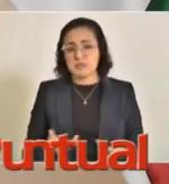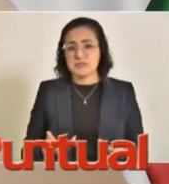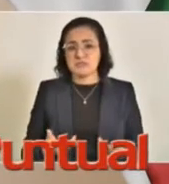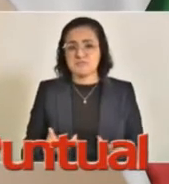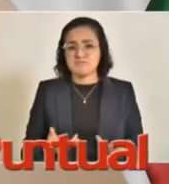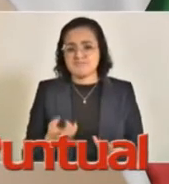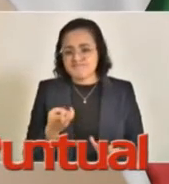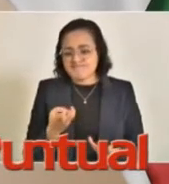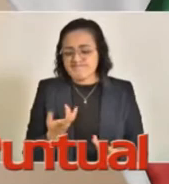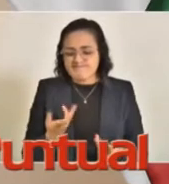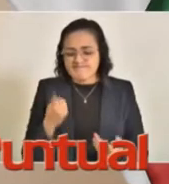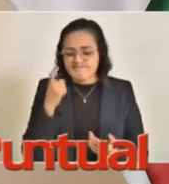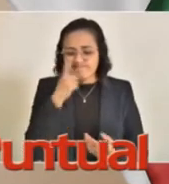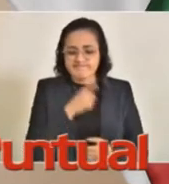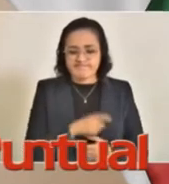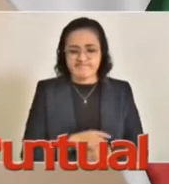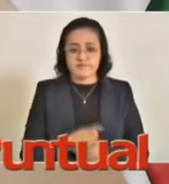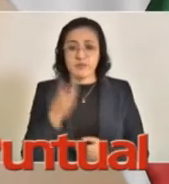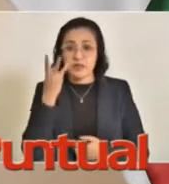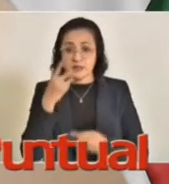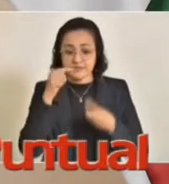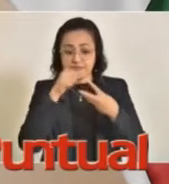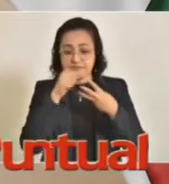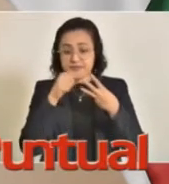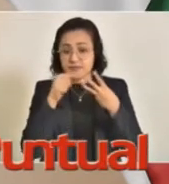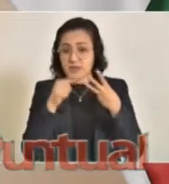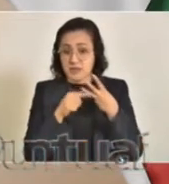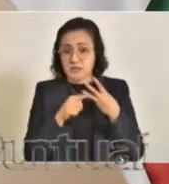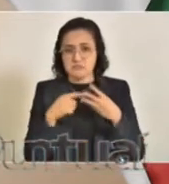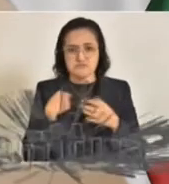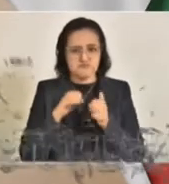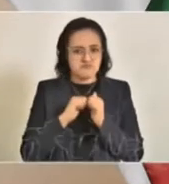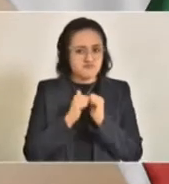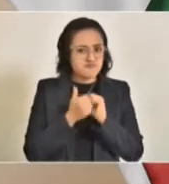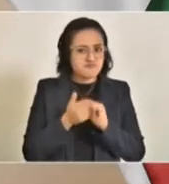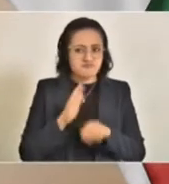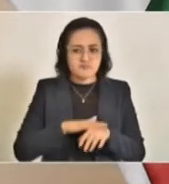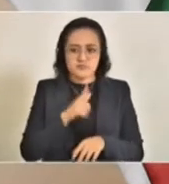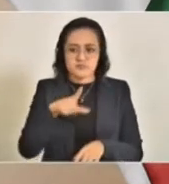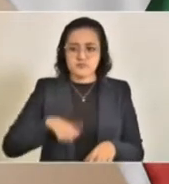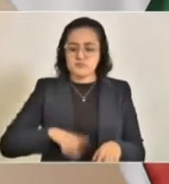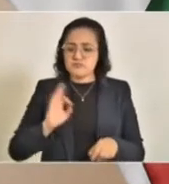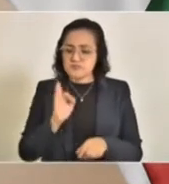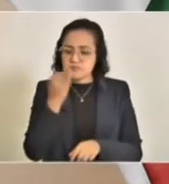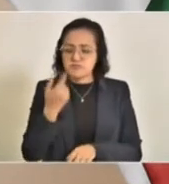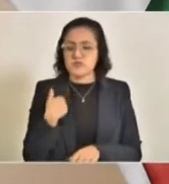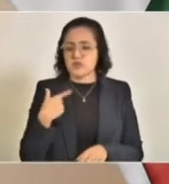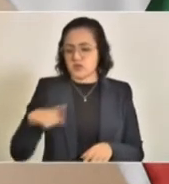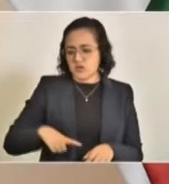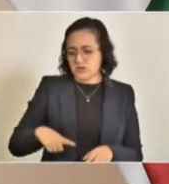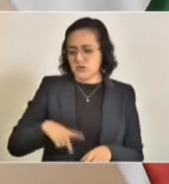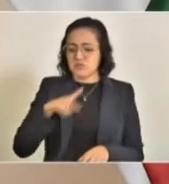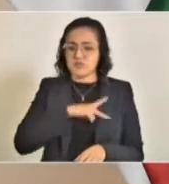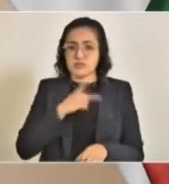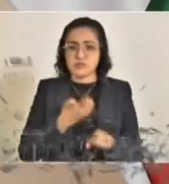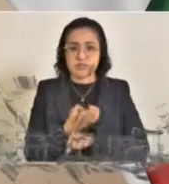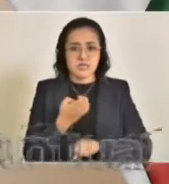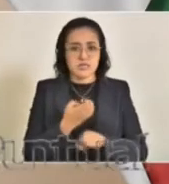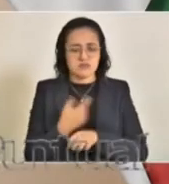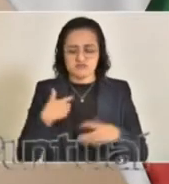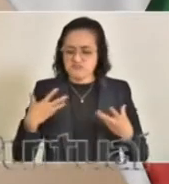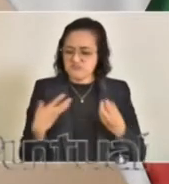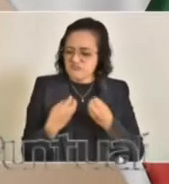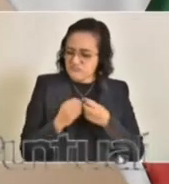Y en estas tres áreas hemos avanzado: gobierno federal y gobierno del estado. Hemos